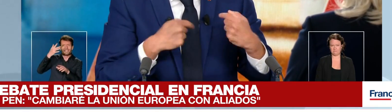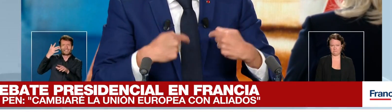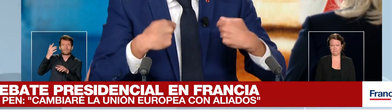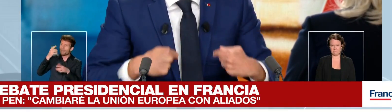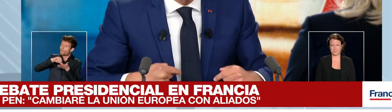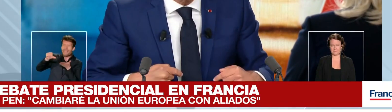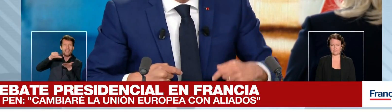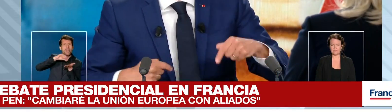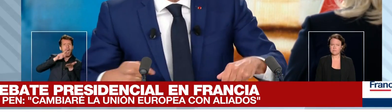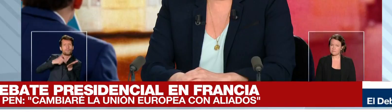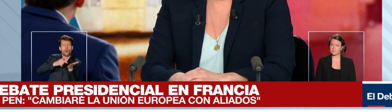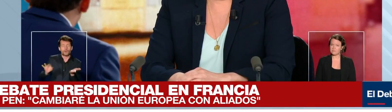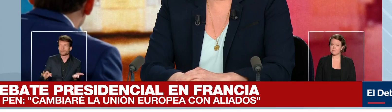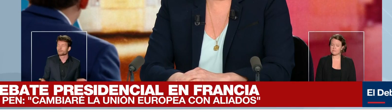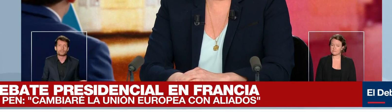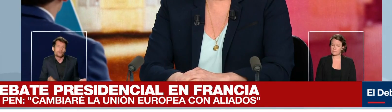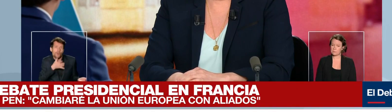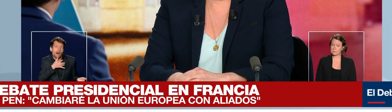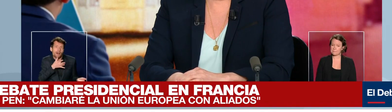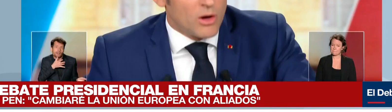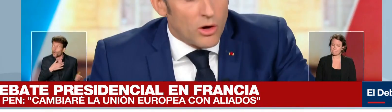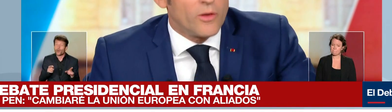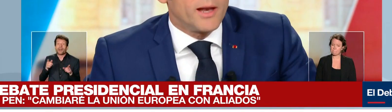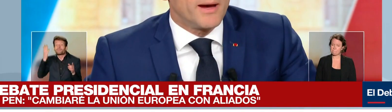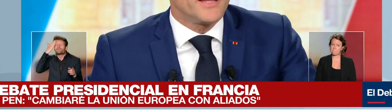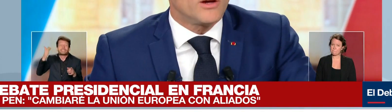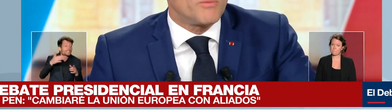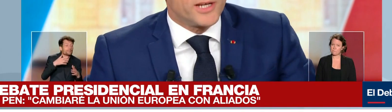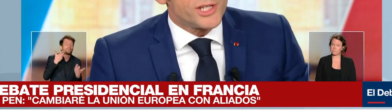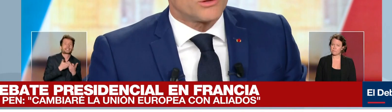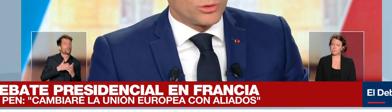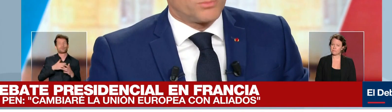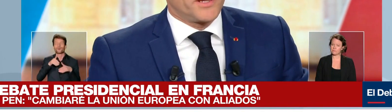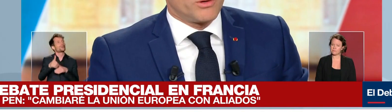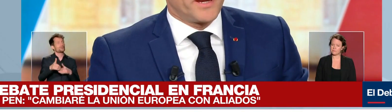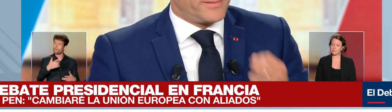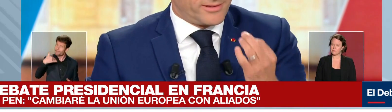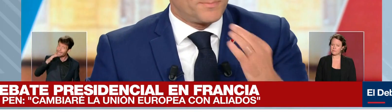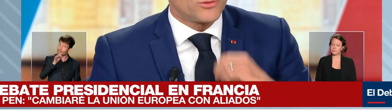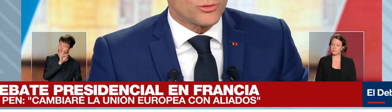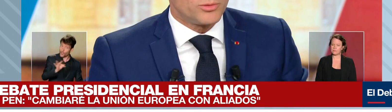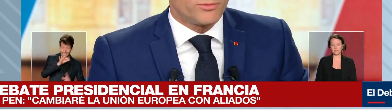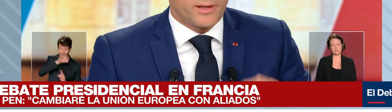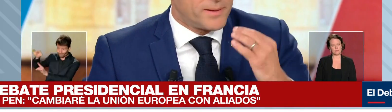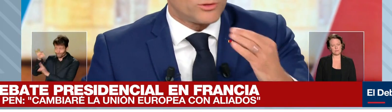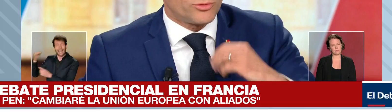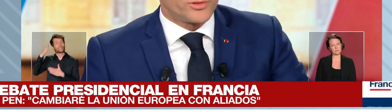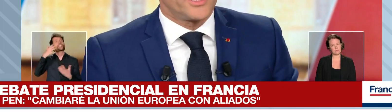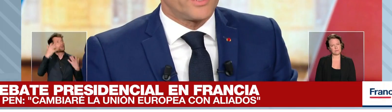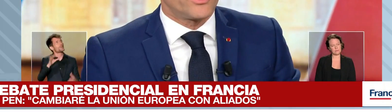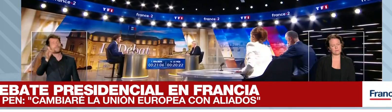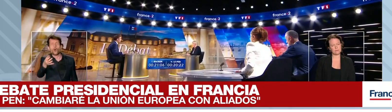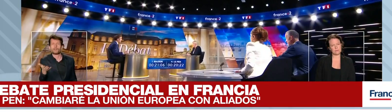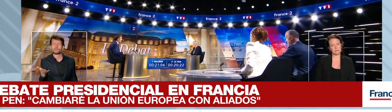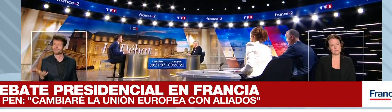Francia, y pedir que nosotros, a nuestros trabajadores franceses, puedan continuar yendo a Alemania o a Bélgica o a otros países europeos. Eso es lo que ocurre